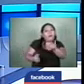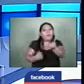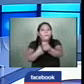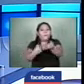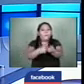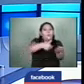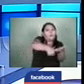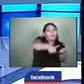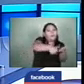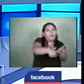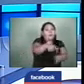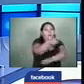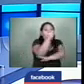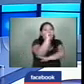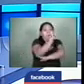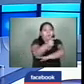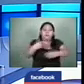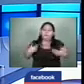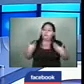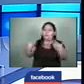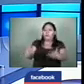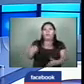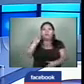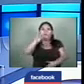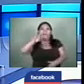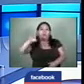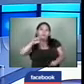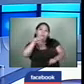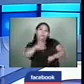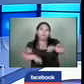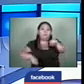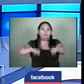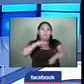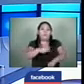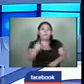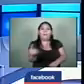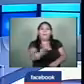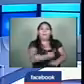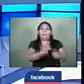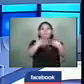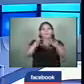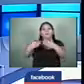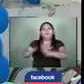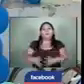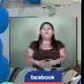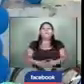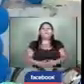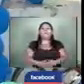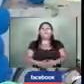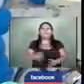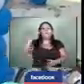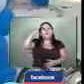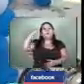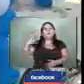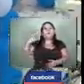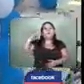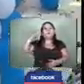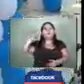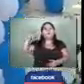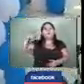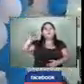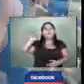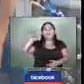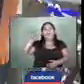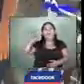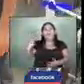del Puerto de la Libertad hicieron la entrega de más de 20 bicicletas a sus habitantes. Jacqueline Hernández es una